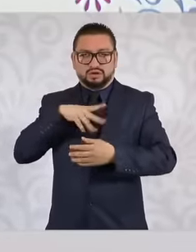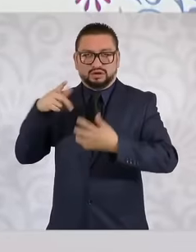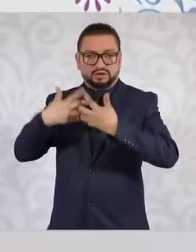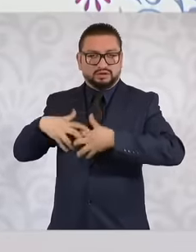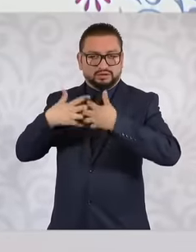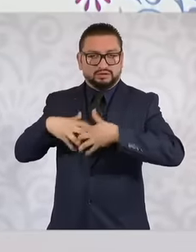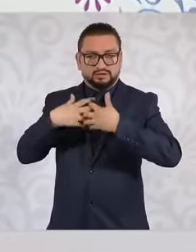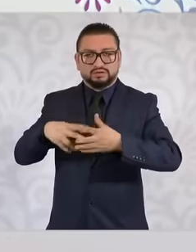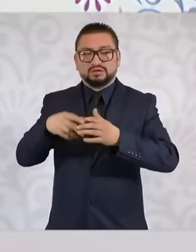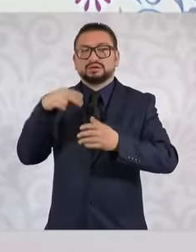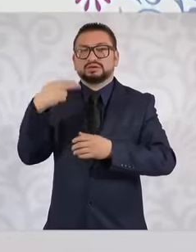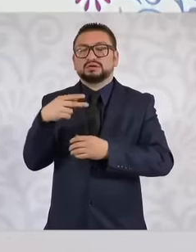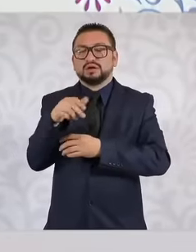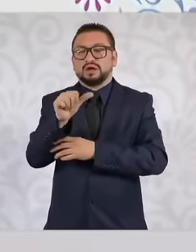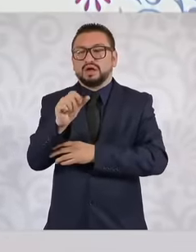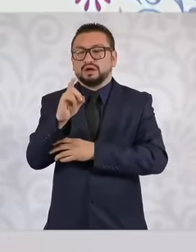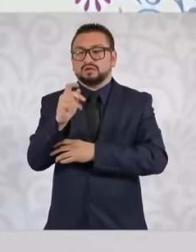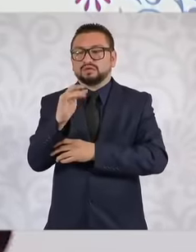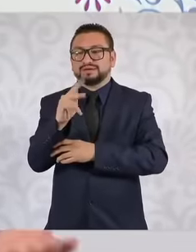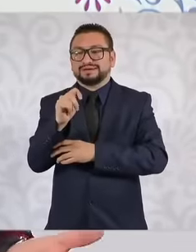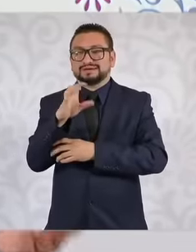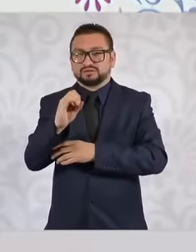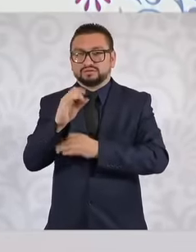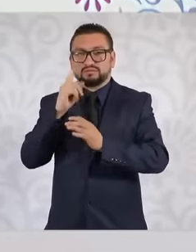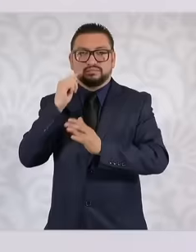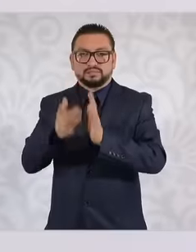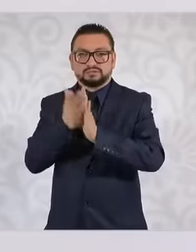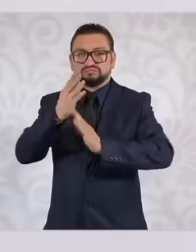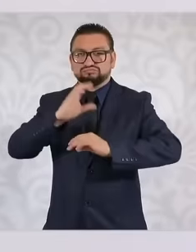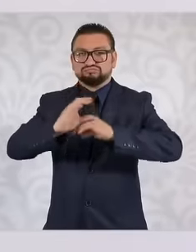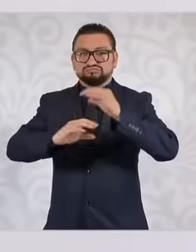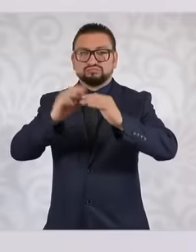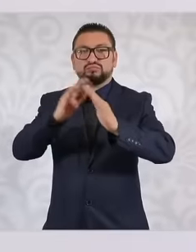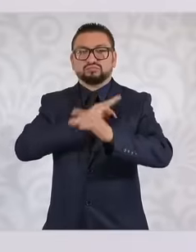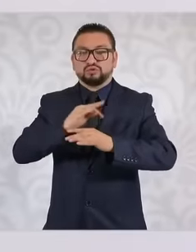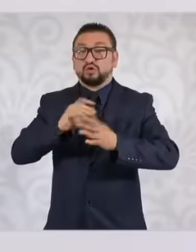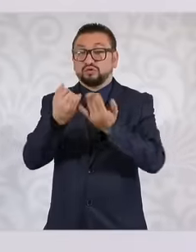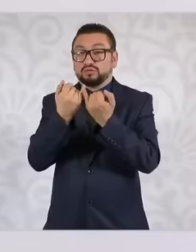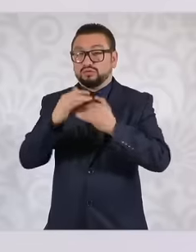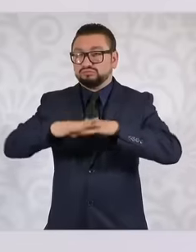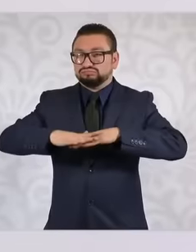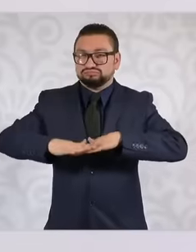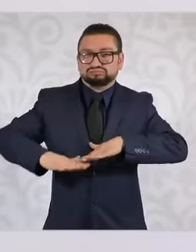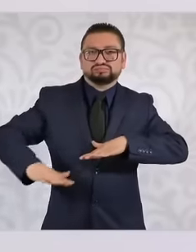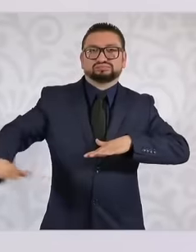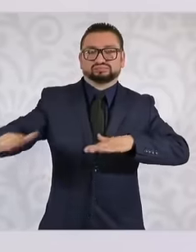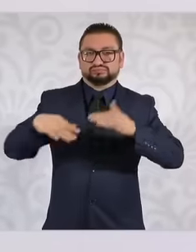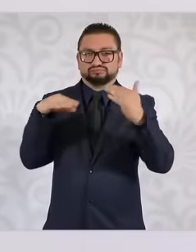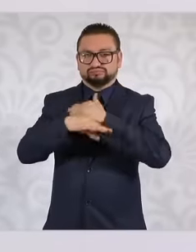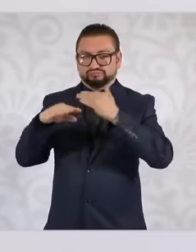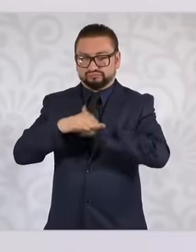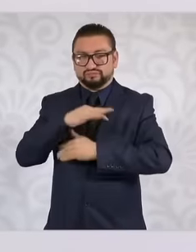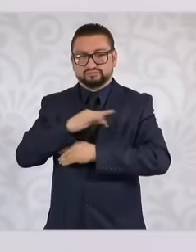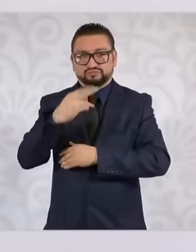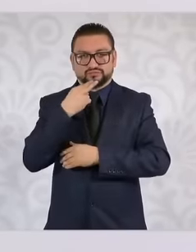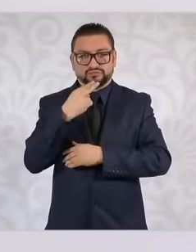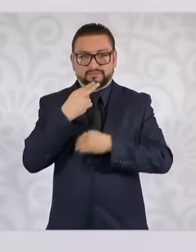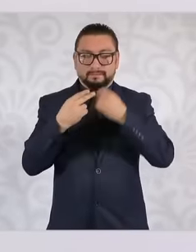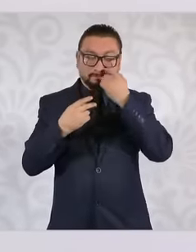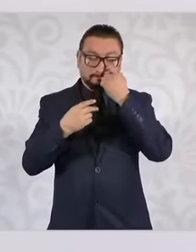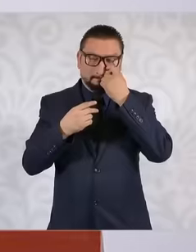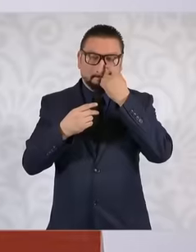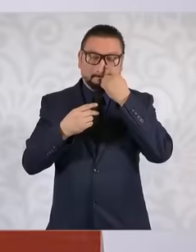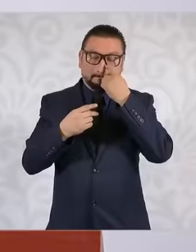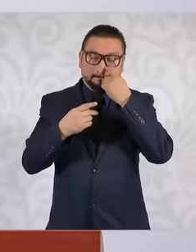produce adocreto, entonces ya se puede utilizar incluso para el asfalto de las carreteras que se están planteando. O sea, esa